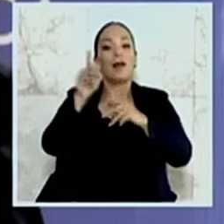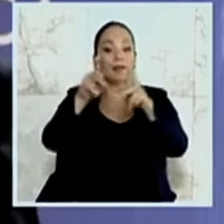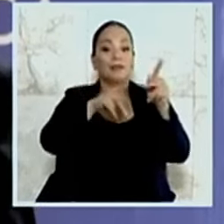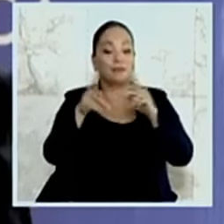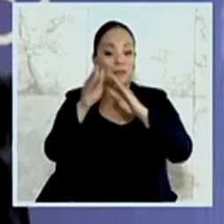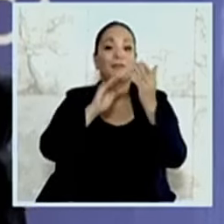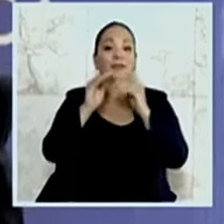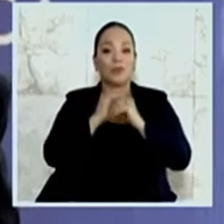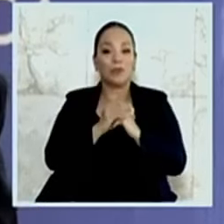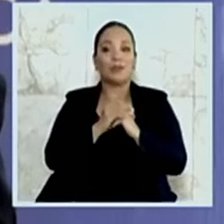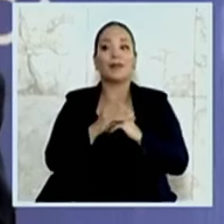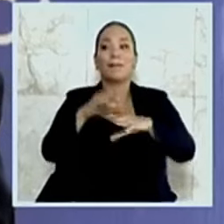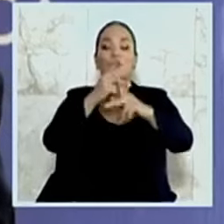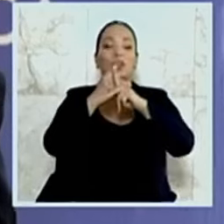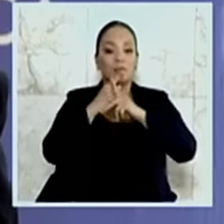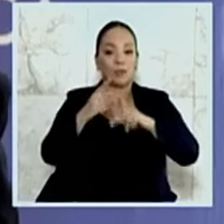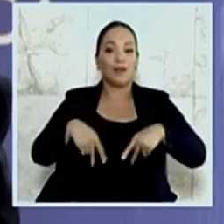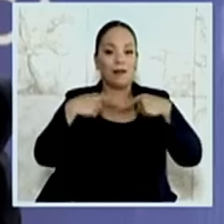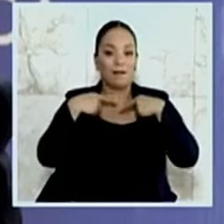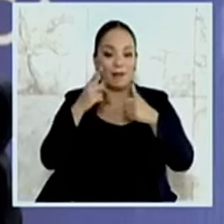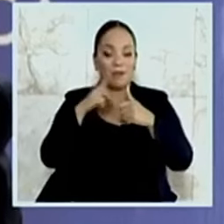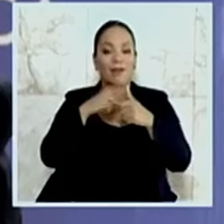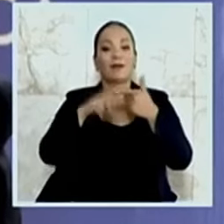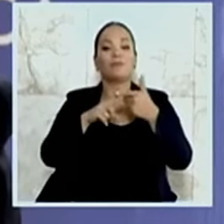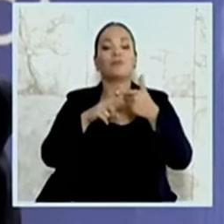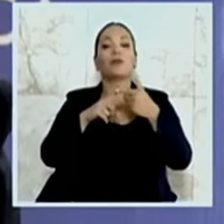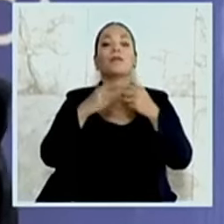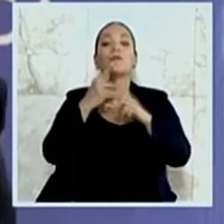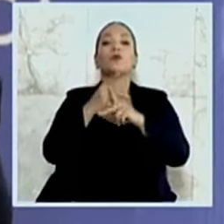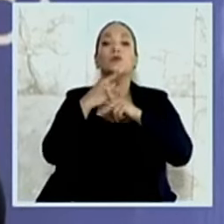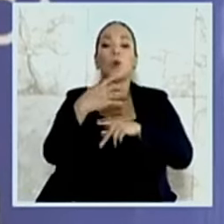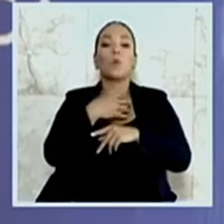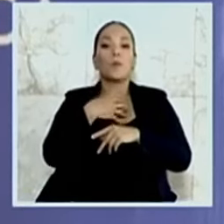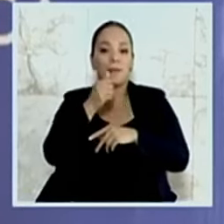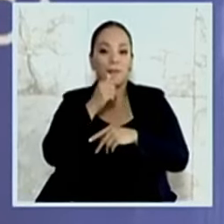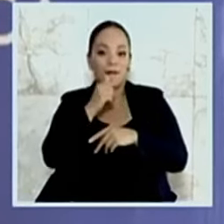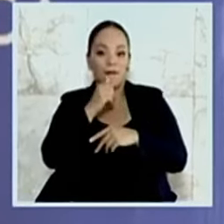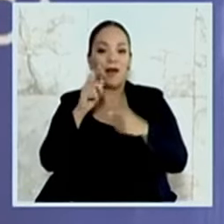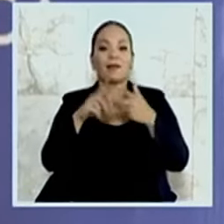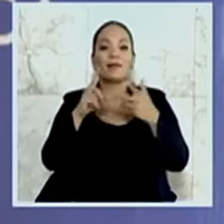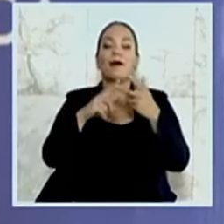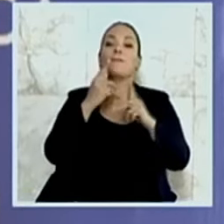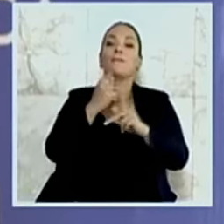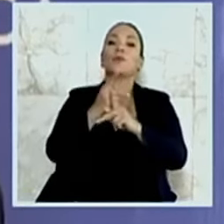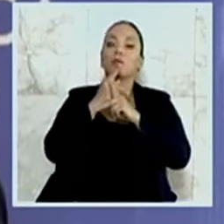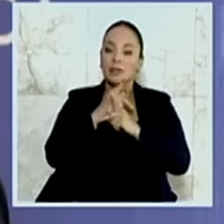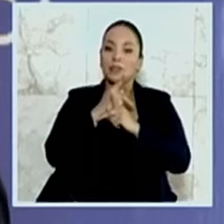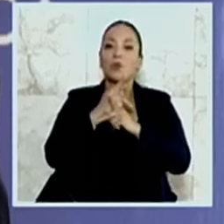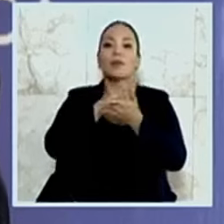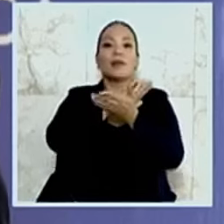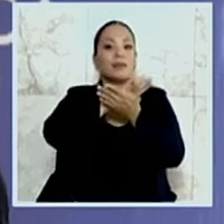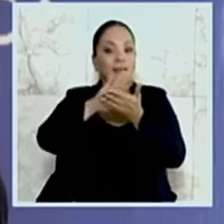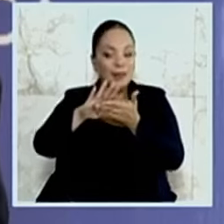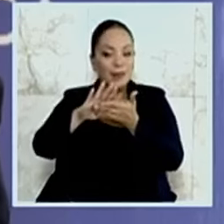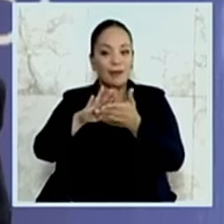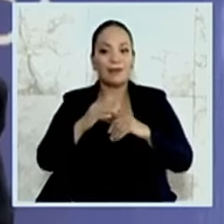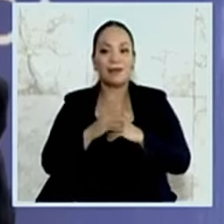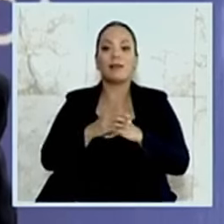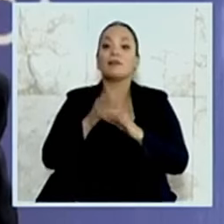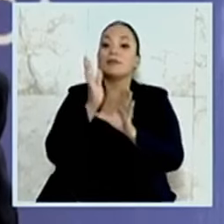es el servicio fundamental que debe dar un Estado a su población.